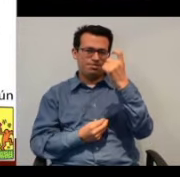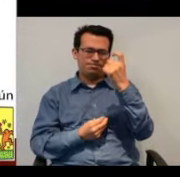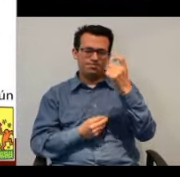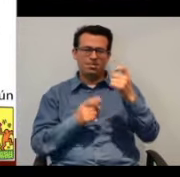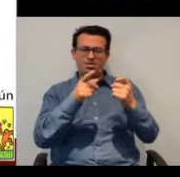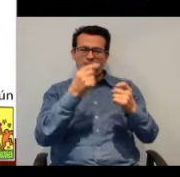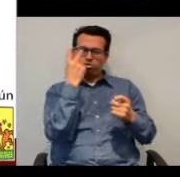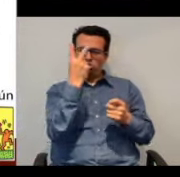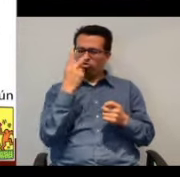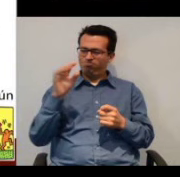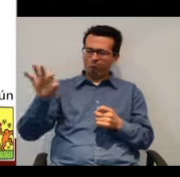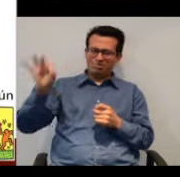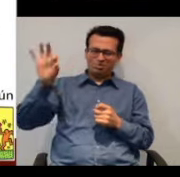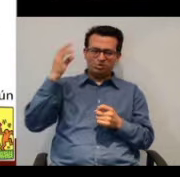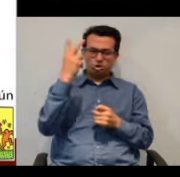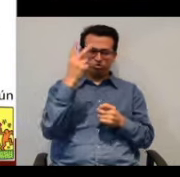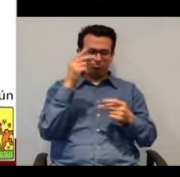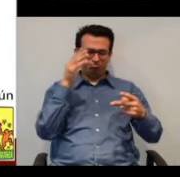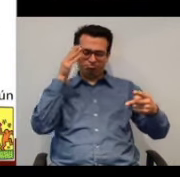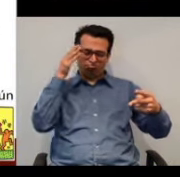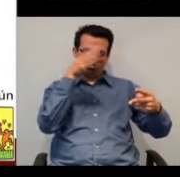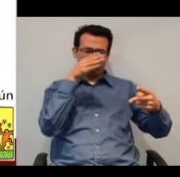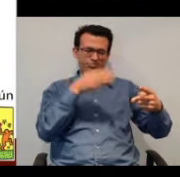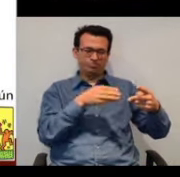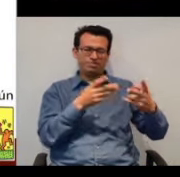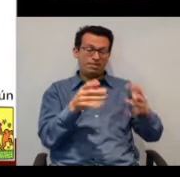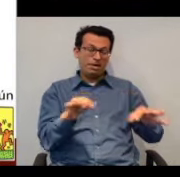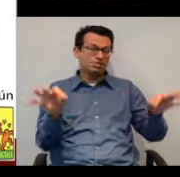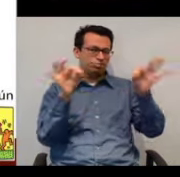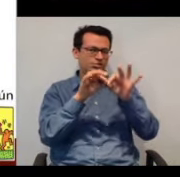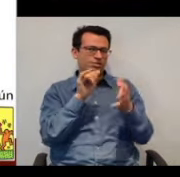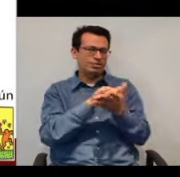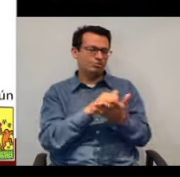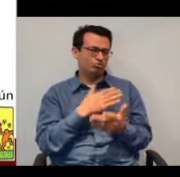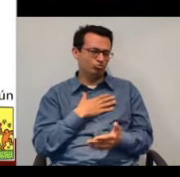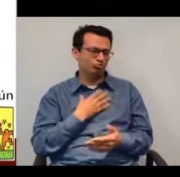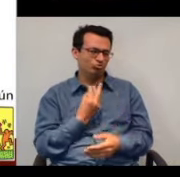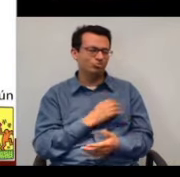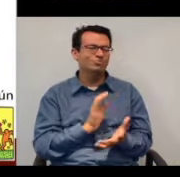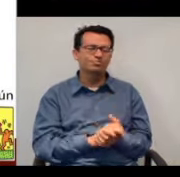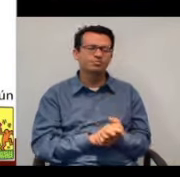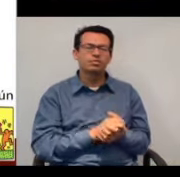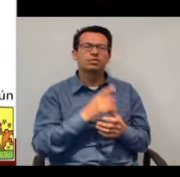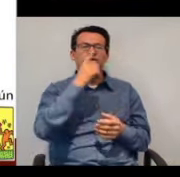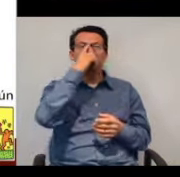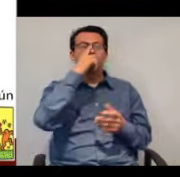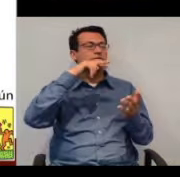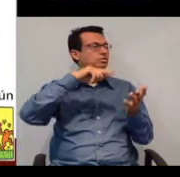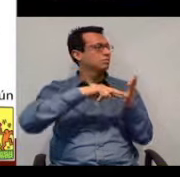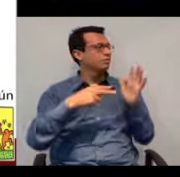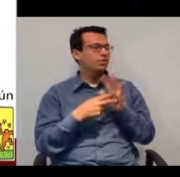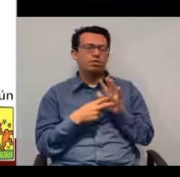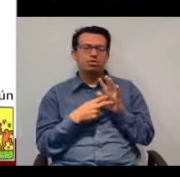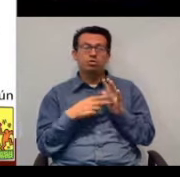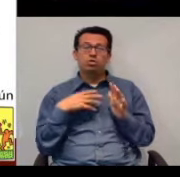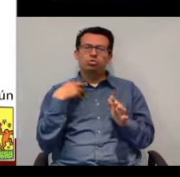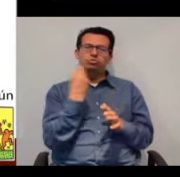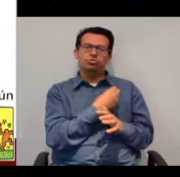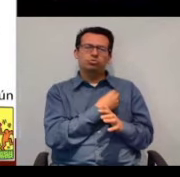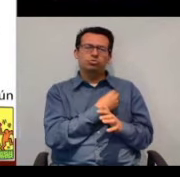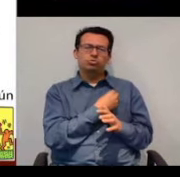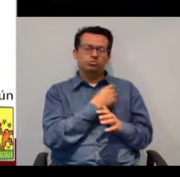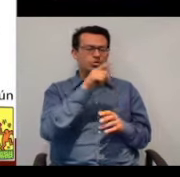dos aspectos que consideramos para cada factor son los más relevantes. Esto significa que intentamos